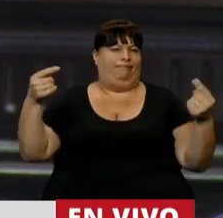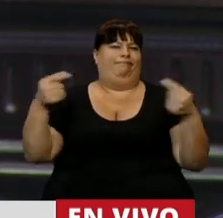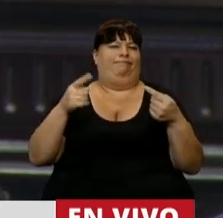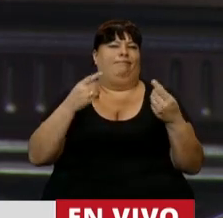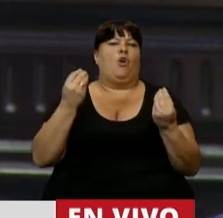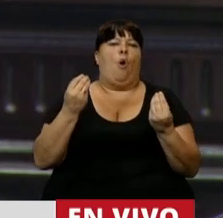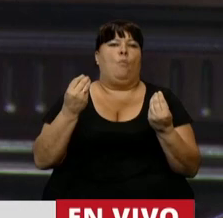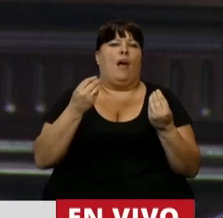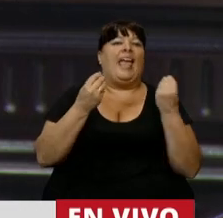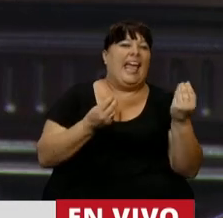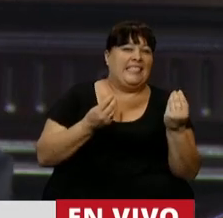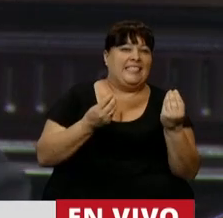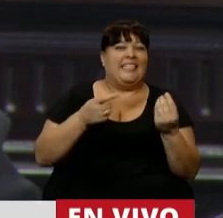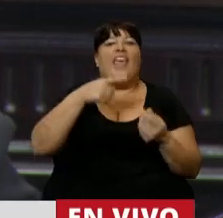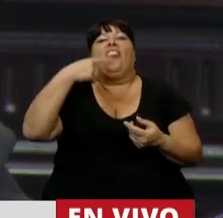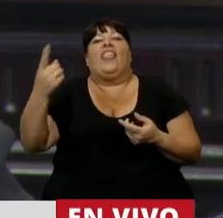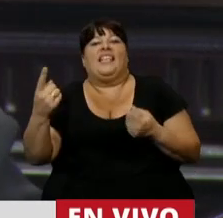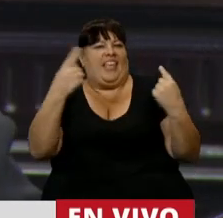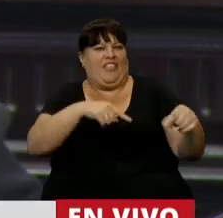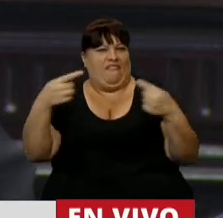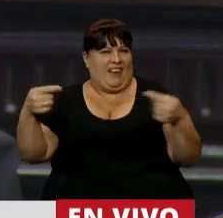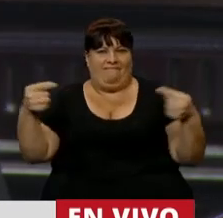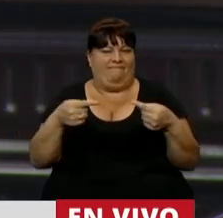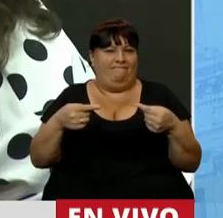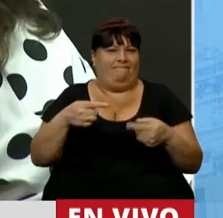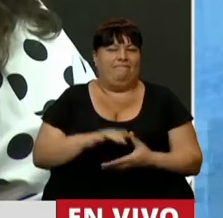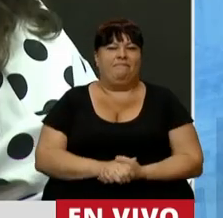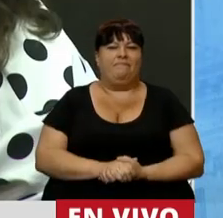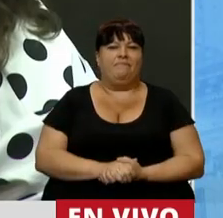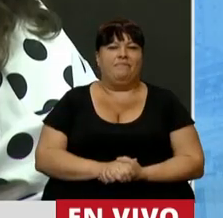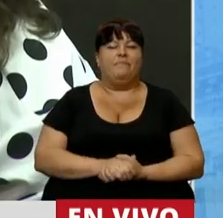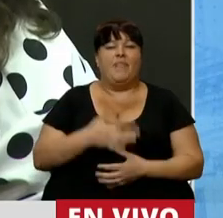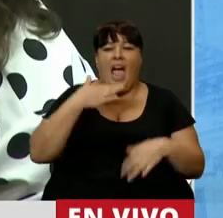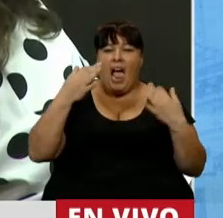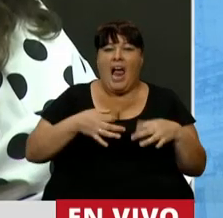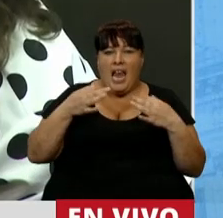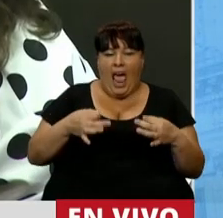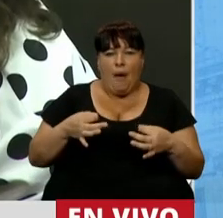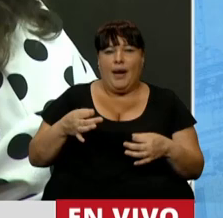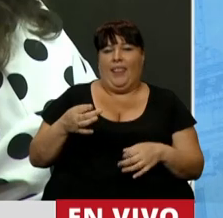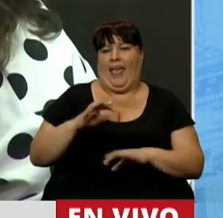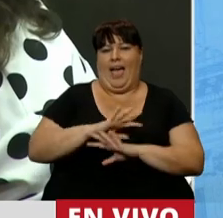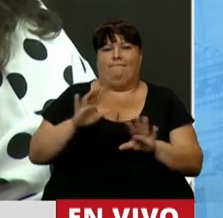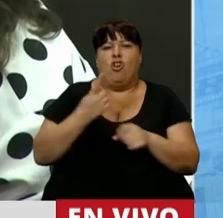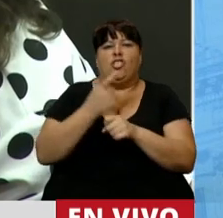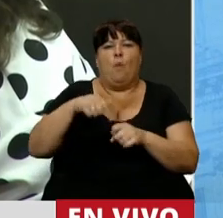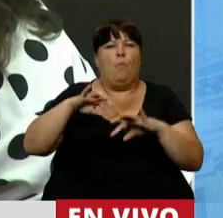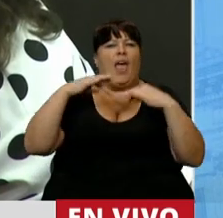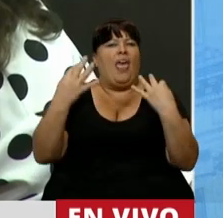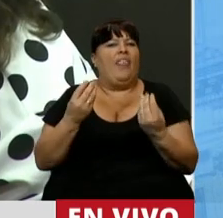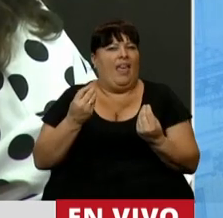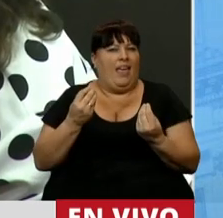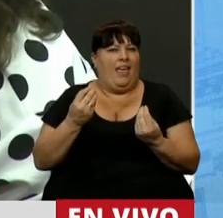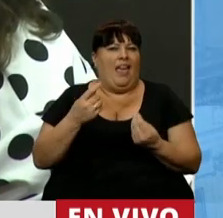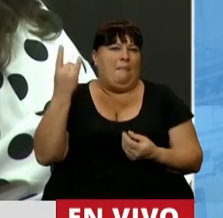distorsión entre lo que son y lo que dicen o lo que creen ser. Y la verdad es que si hay algo que no puede pasar en este recinto